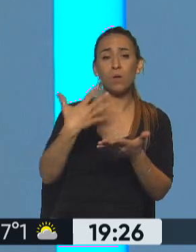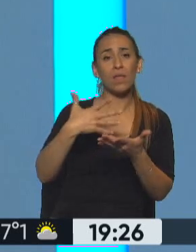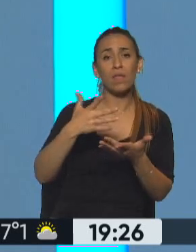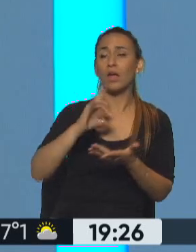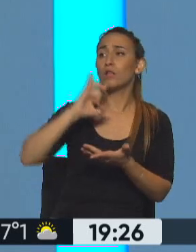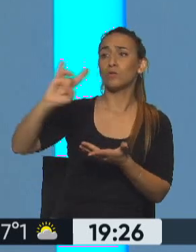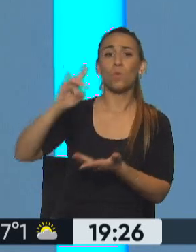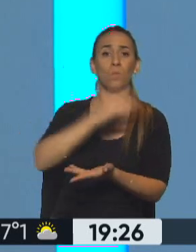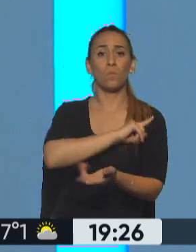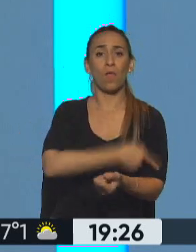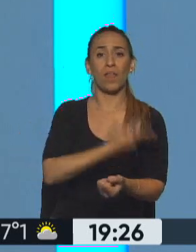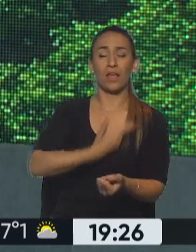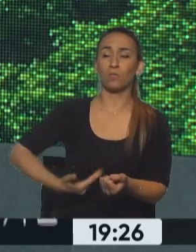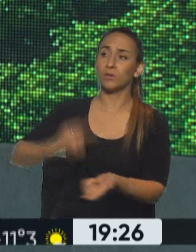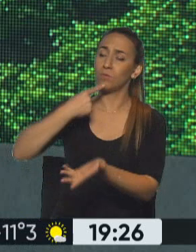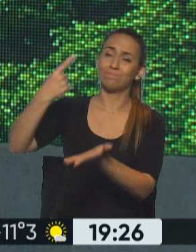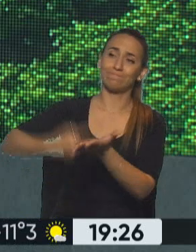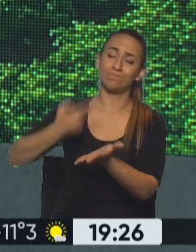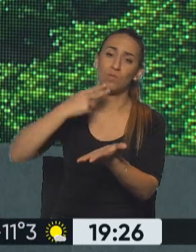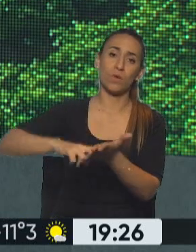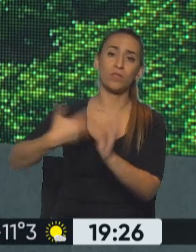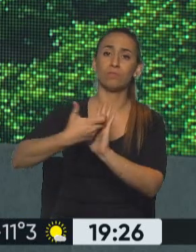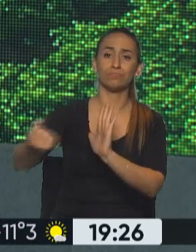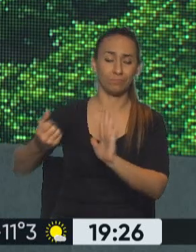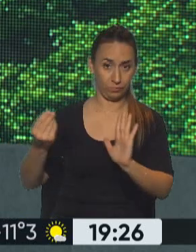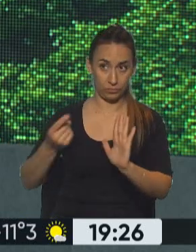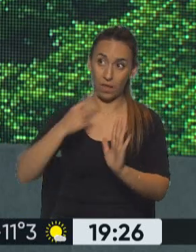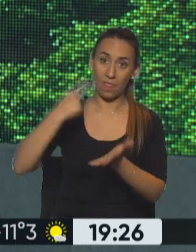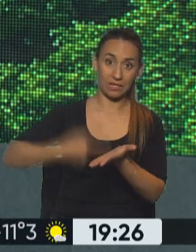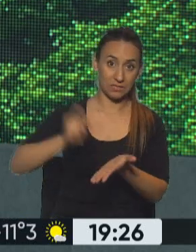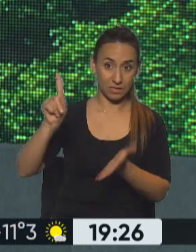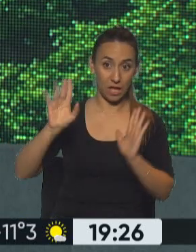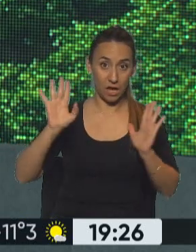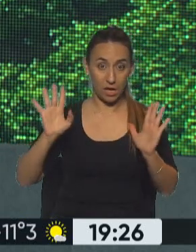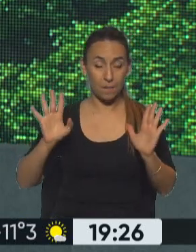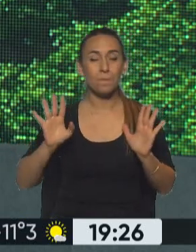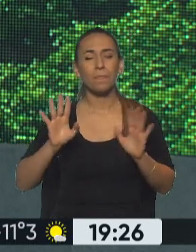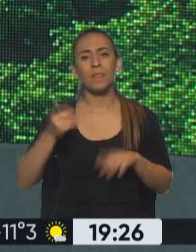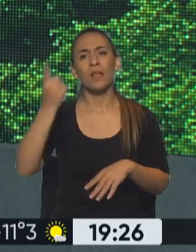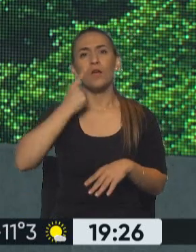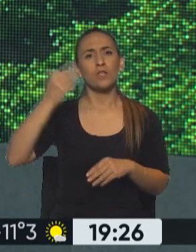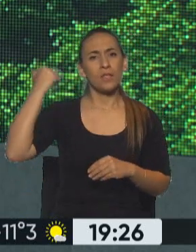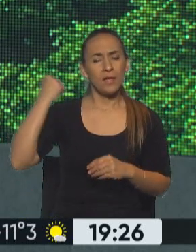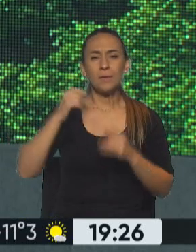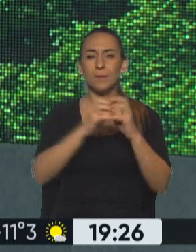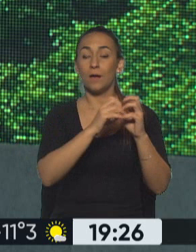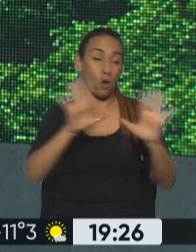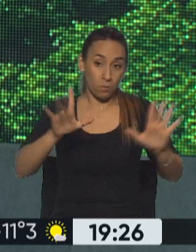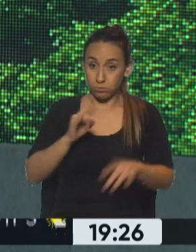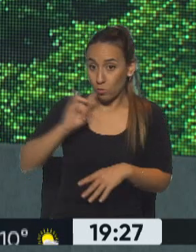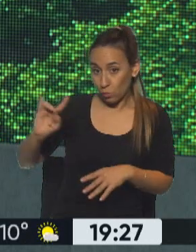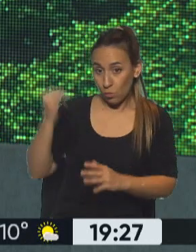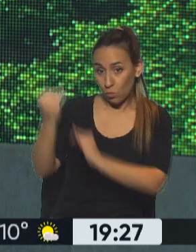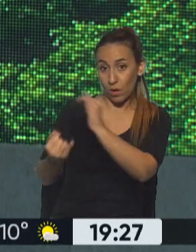Facultad de fijar las retenciones el otro tema que tenía con grandes interrogantes tiene que ver o para que lo cuentes